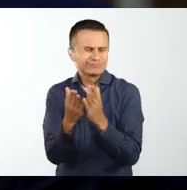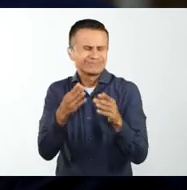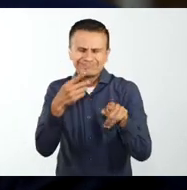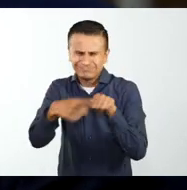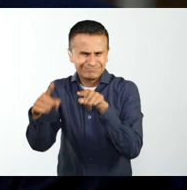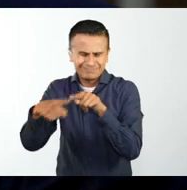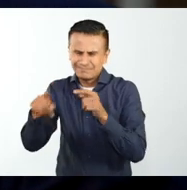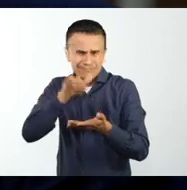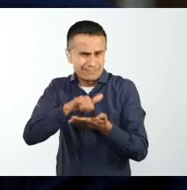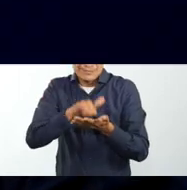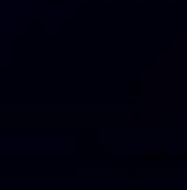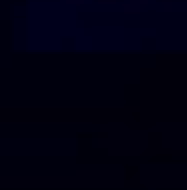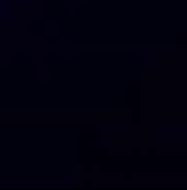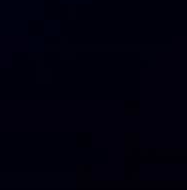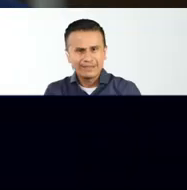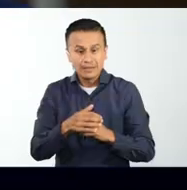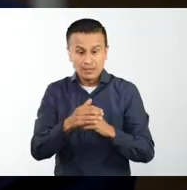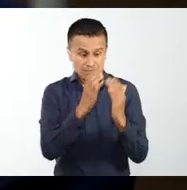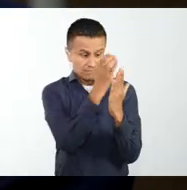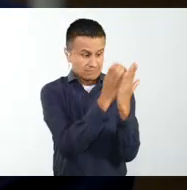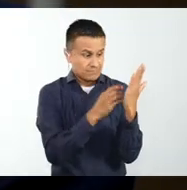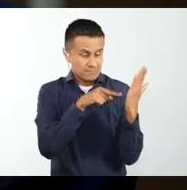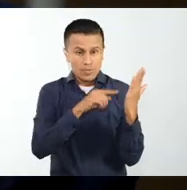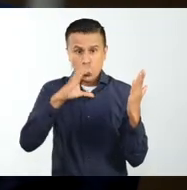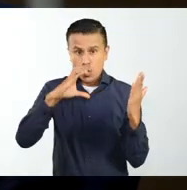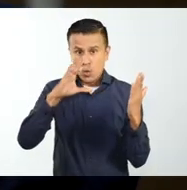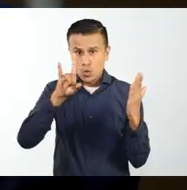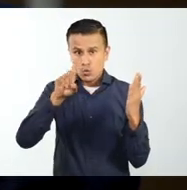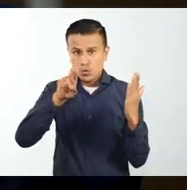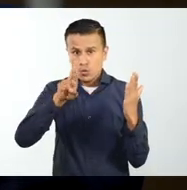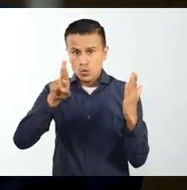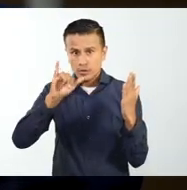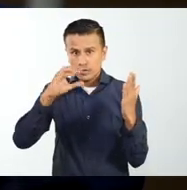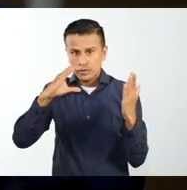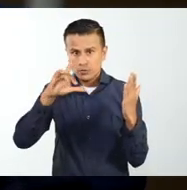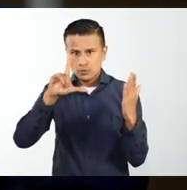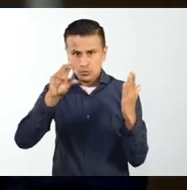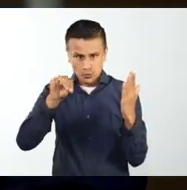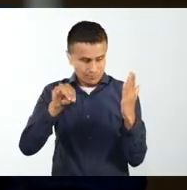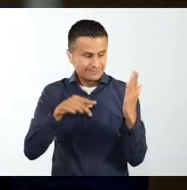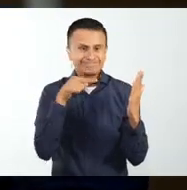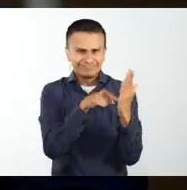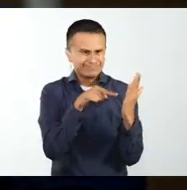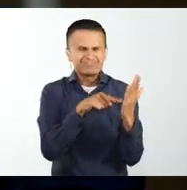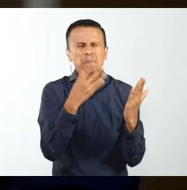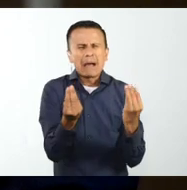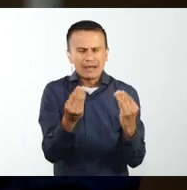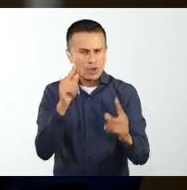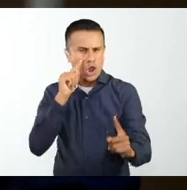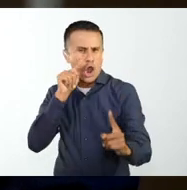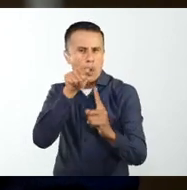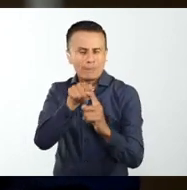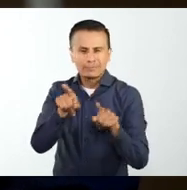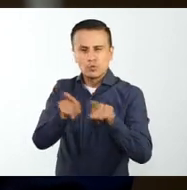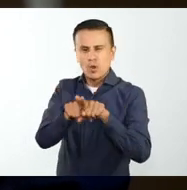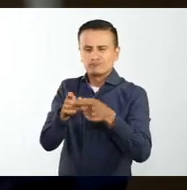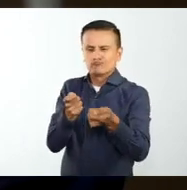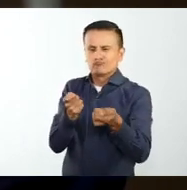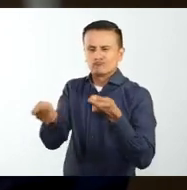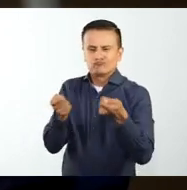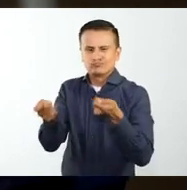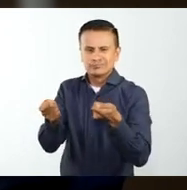es un principio general de los sistemas. El currículum estaba pensado originalmente como una herramienta de